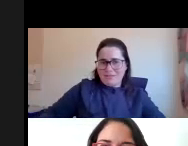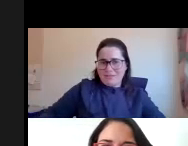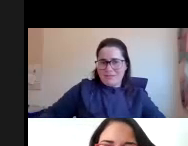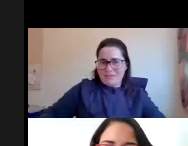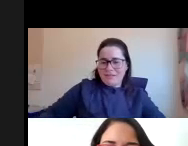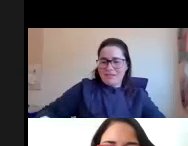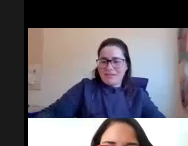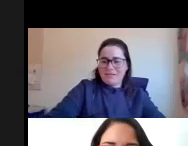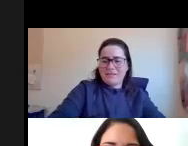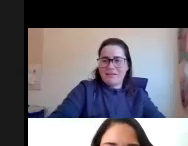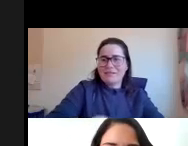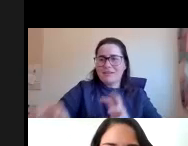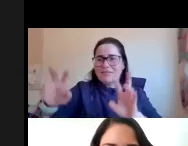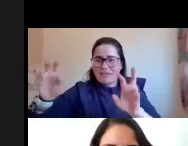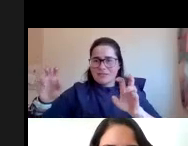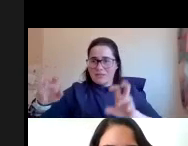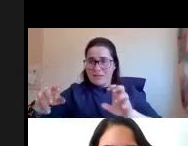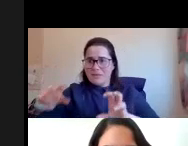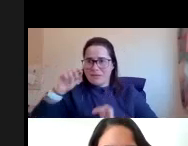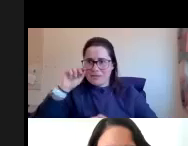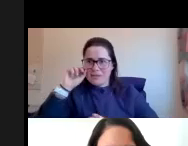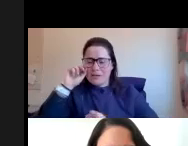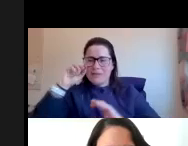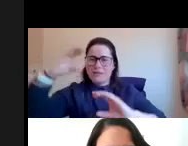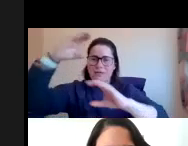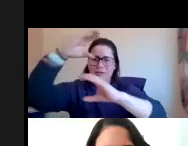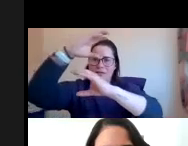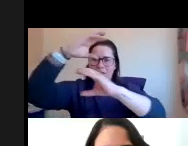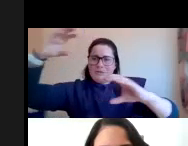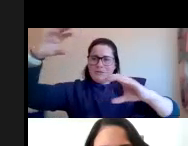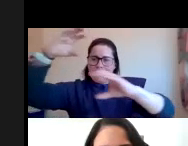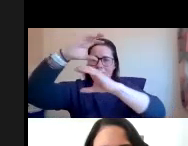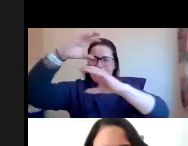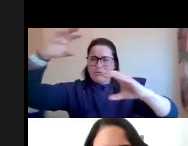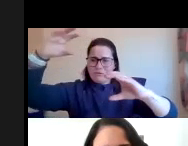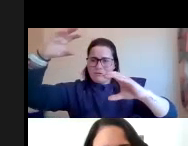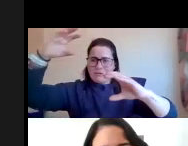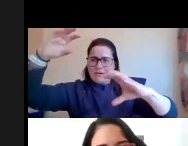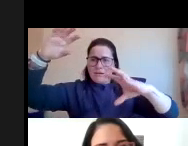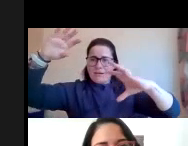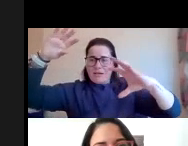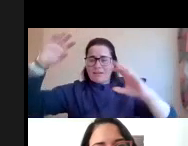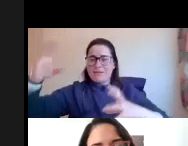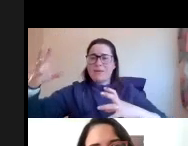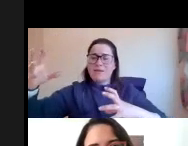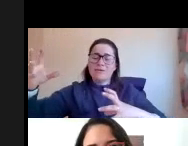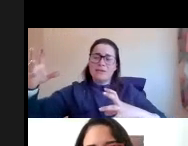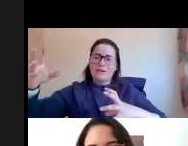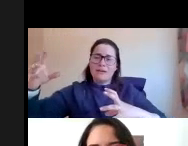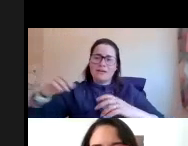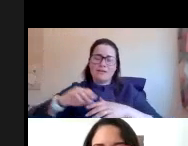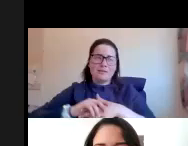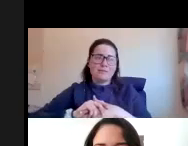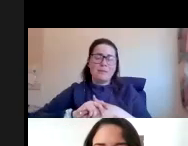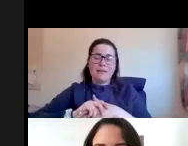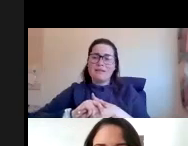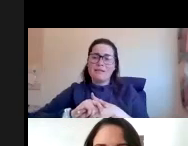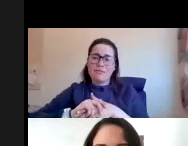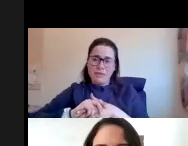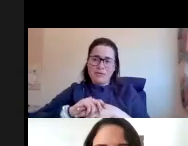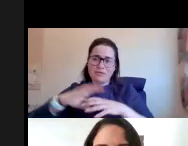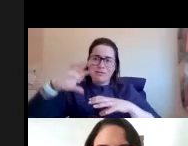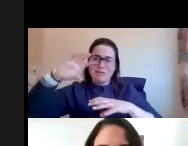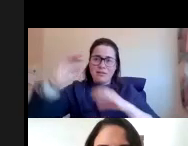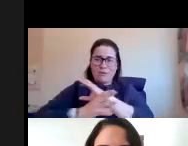Amatitlán, ¿sí? Que es la estratificación térmica, así se llama, donde el lago se divide en dos. En los